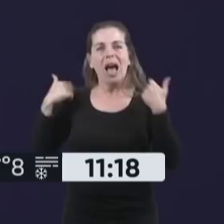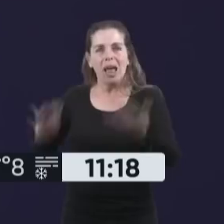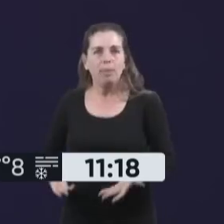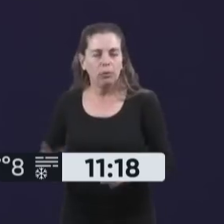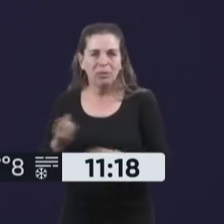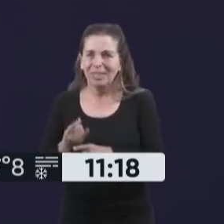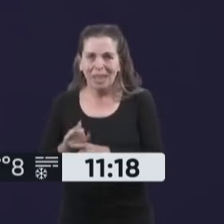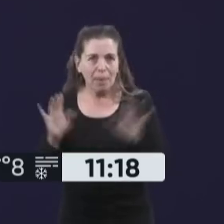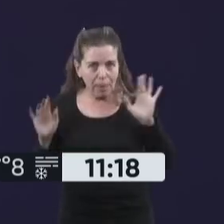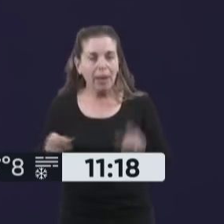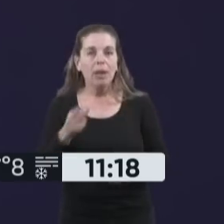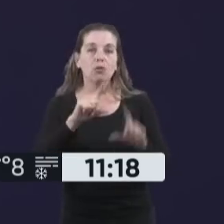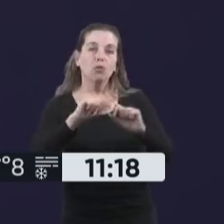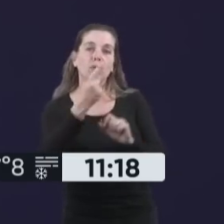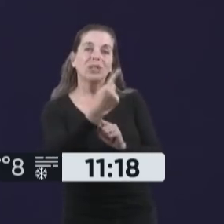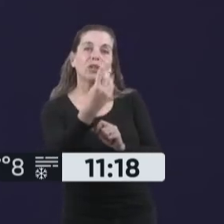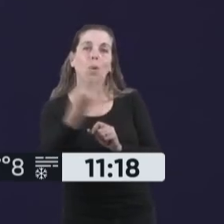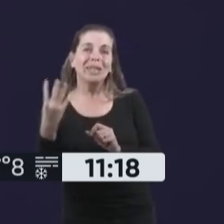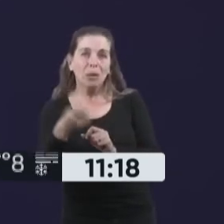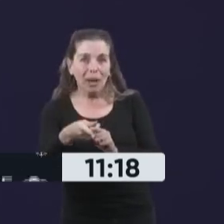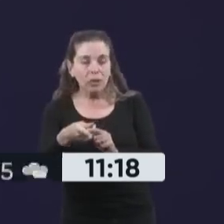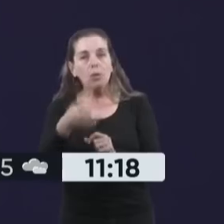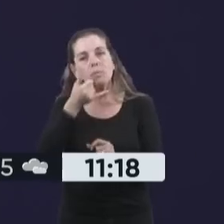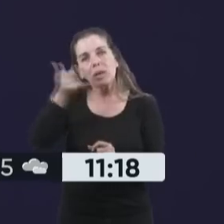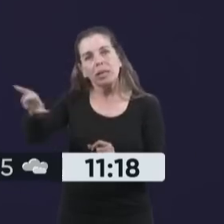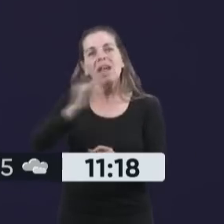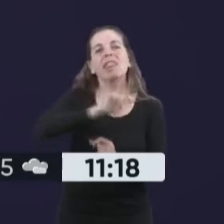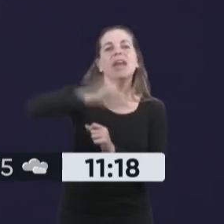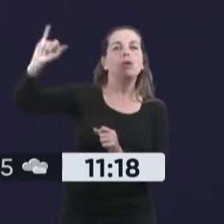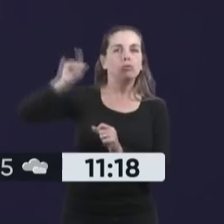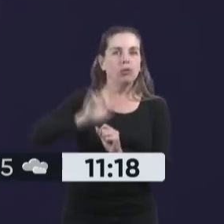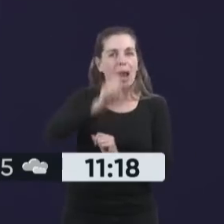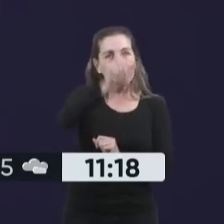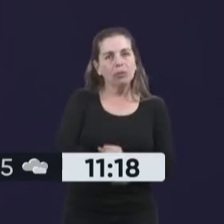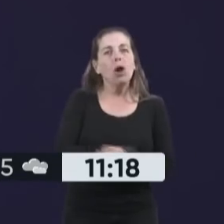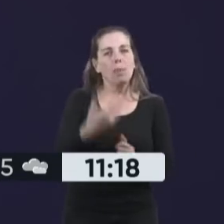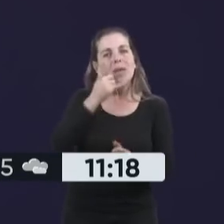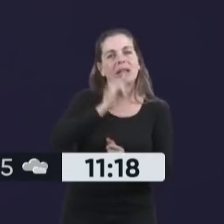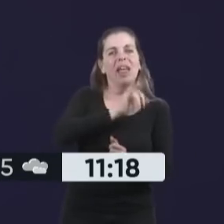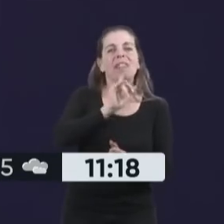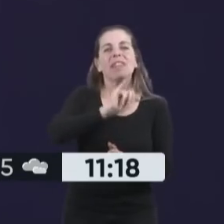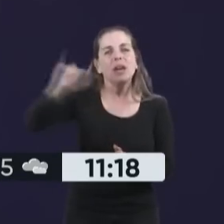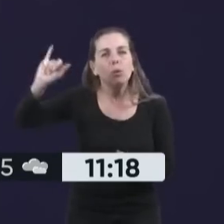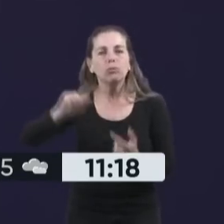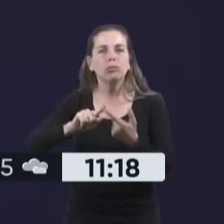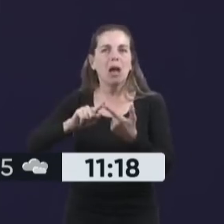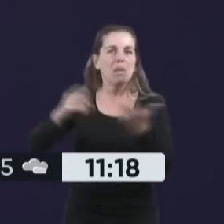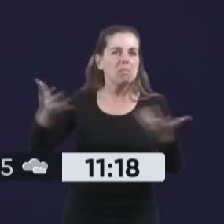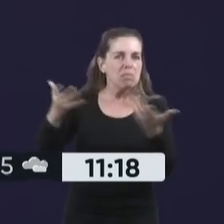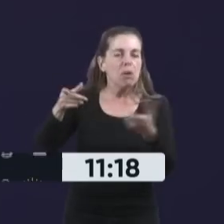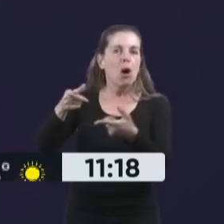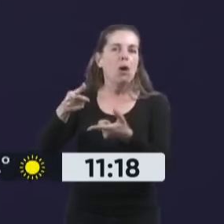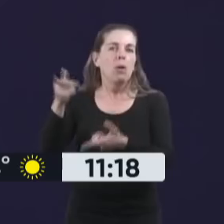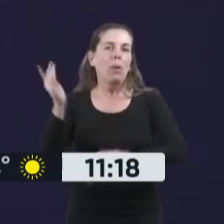el 144, que es la línea donde iniciás tu denuncia, donde iniciás tu preocupación por